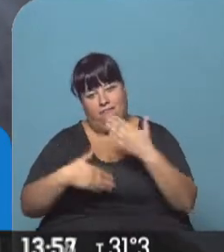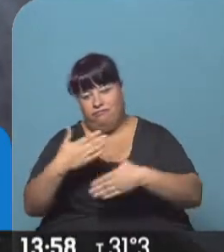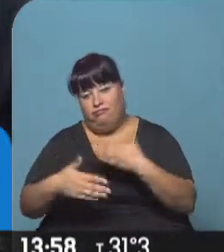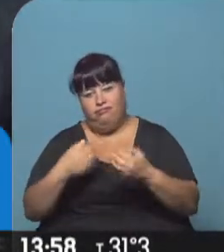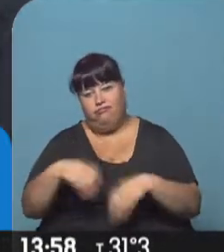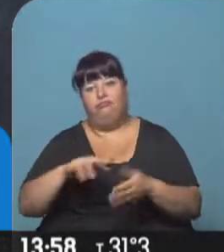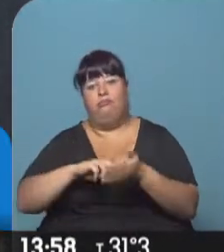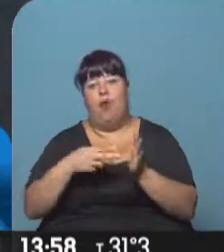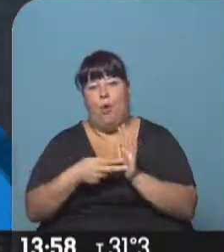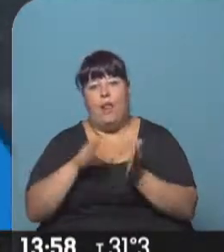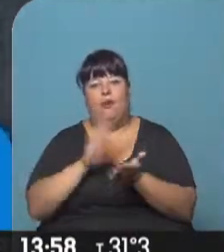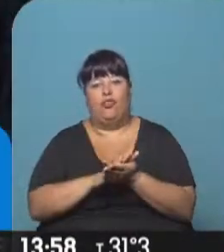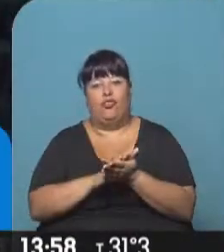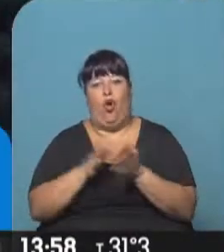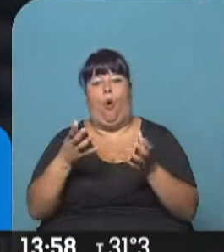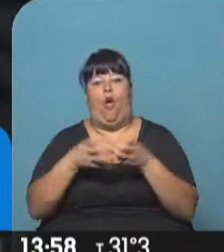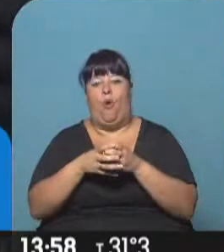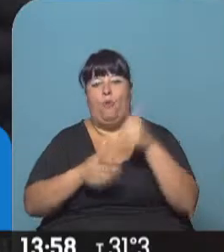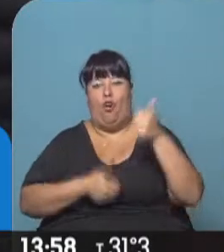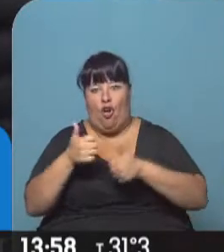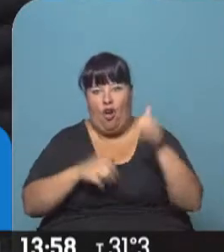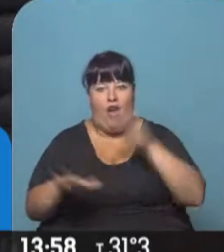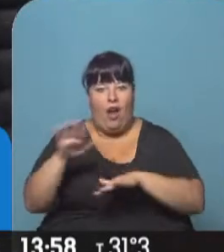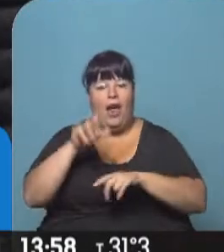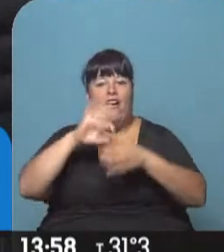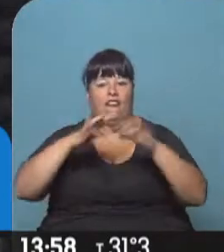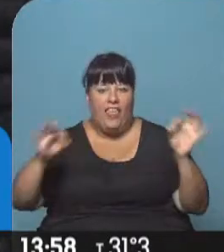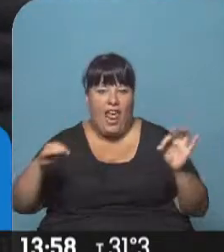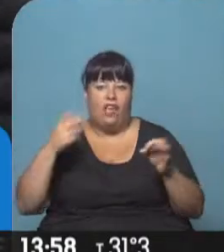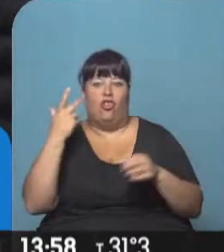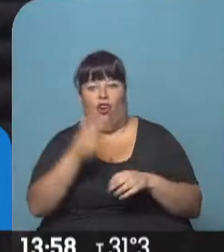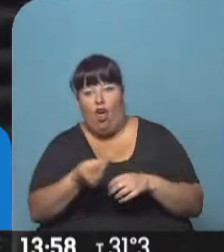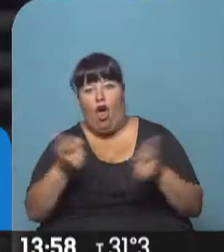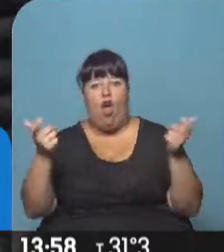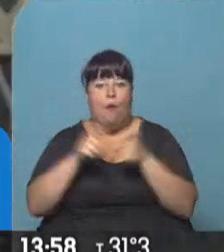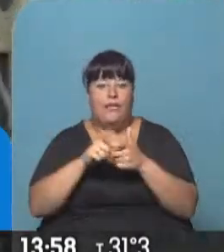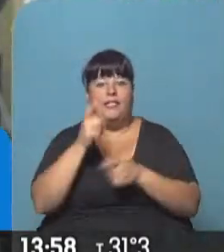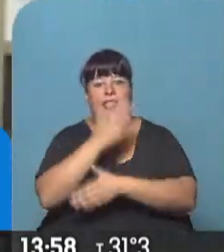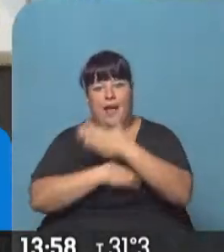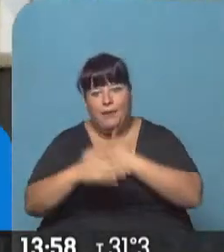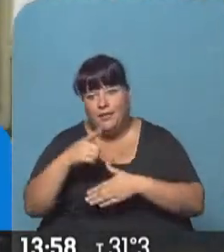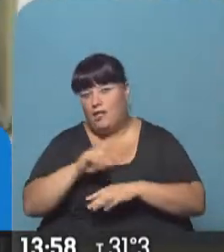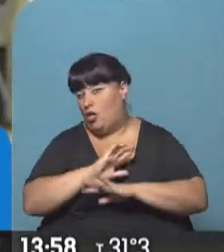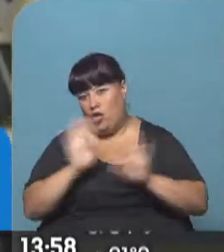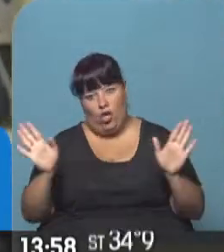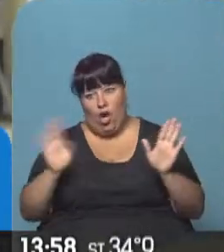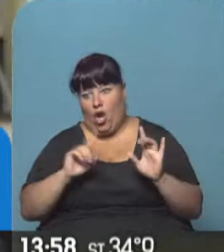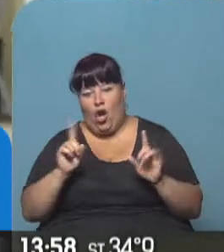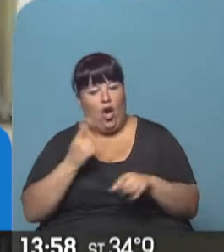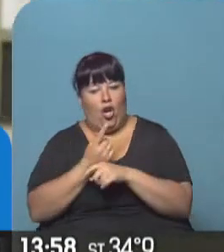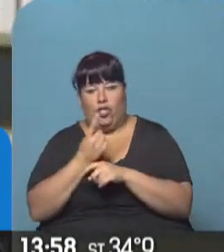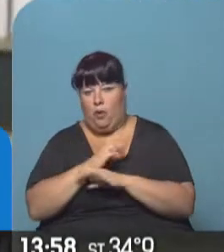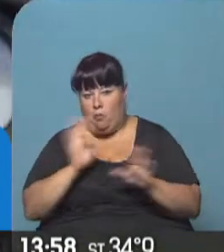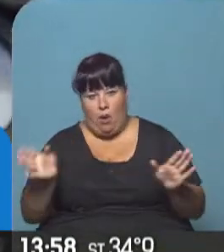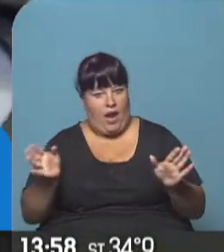el problema con lo que era la organización de los torneos, la gente de la federación, del Comité Paralímpico, de que no se